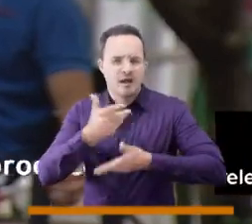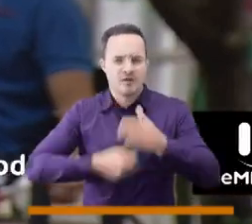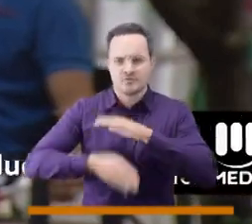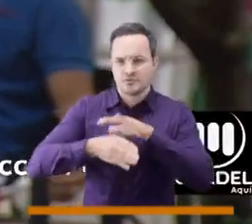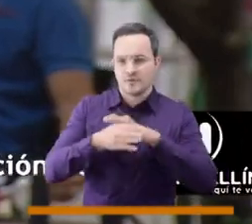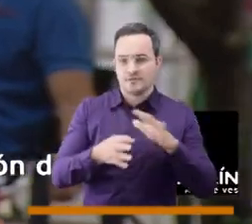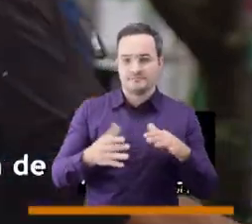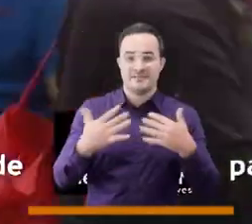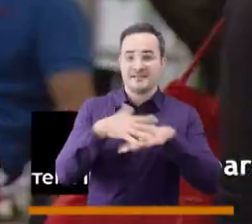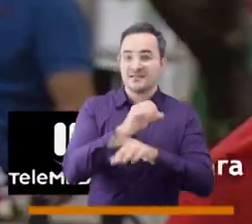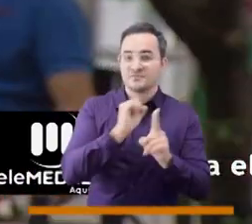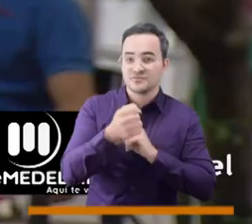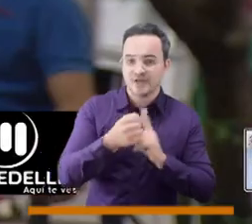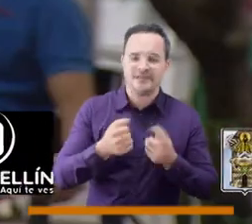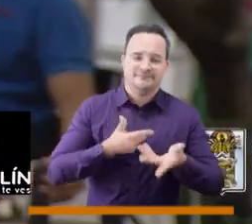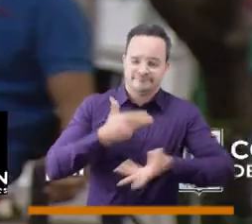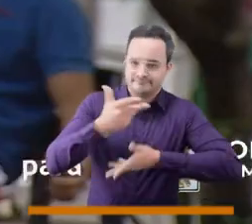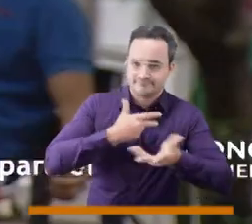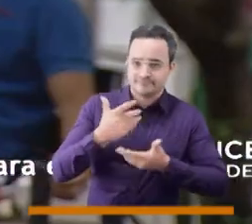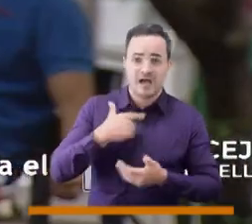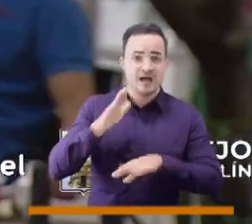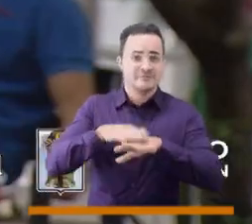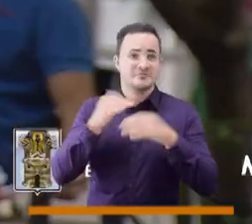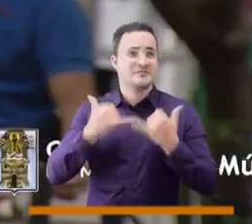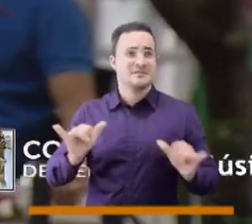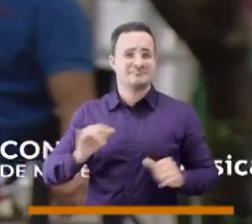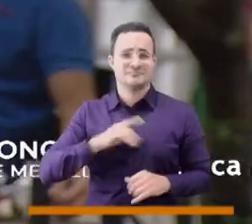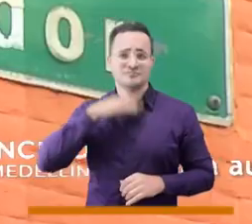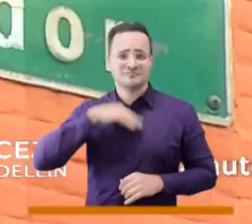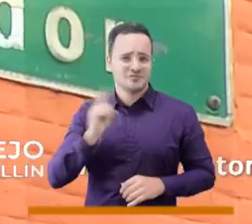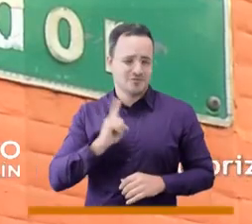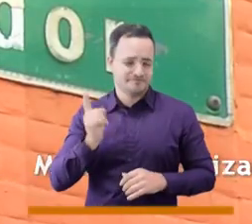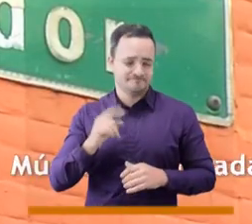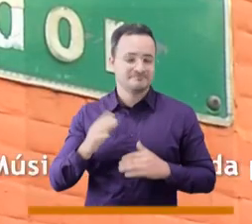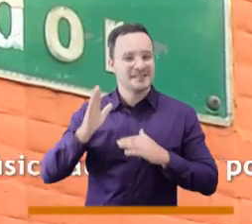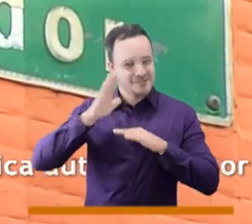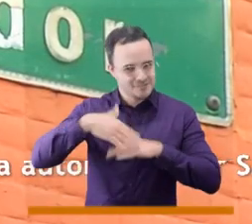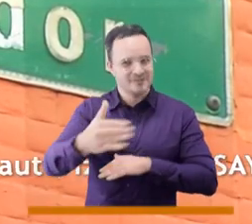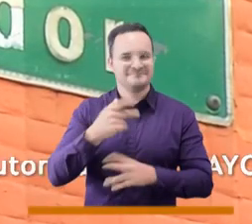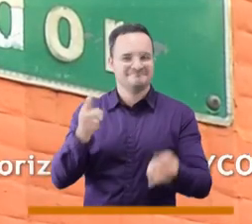este diálogo continúa, nunca termina. Nos vemos en una próxima. Gracias.